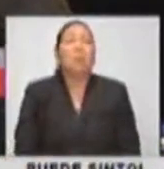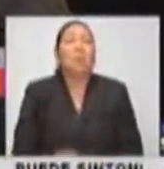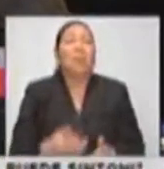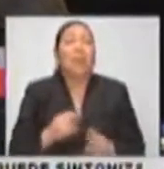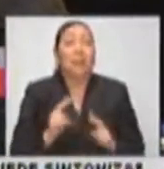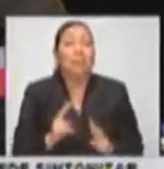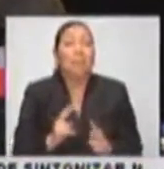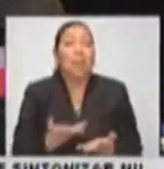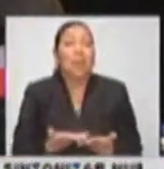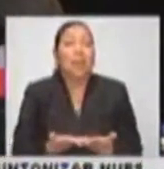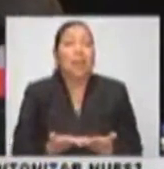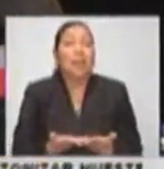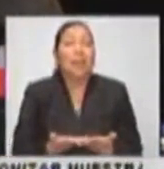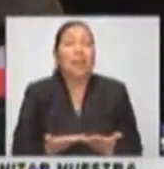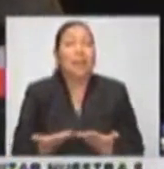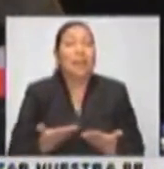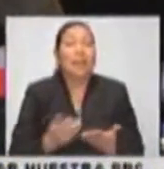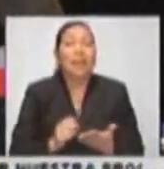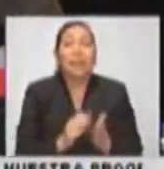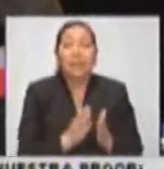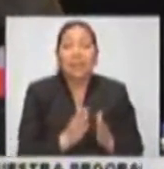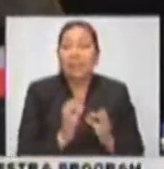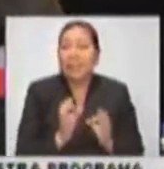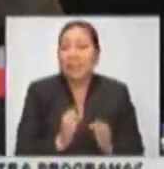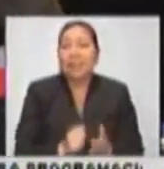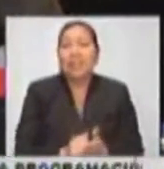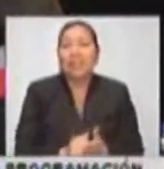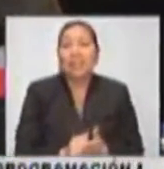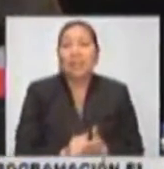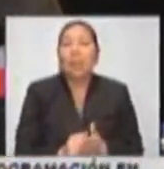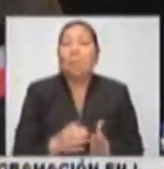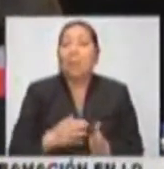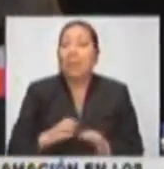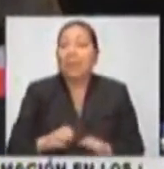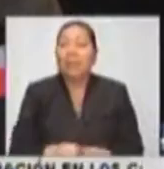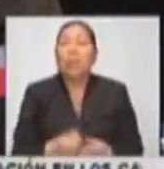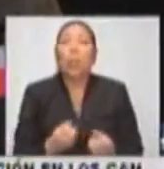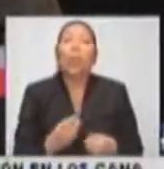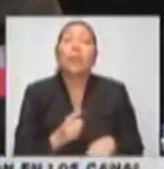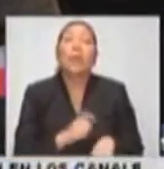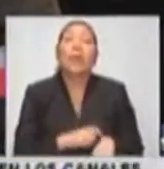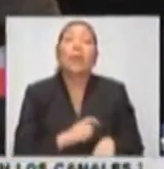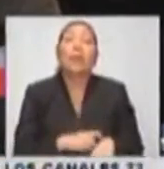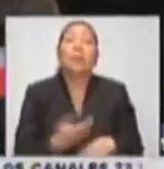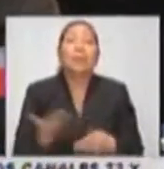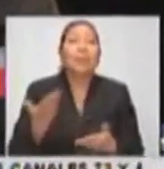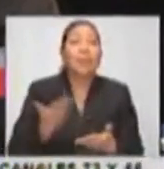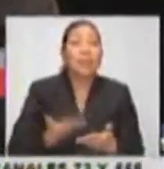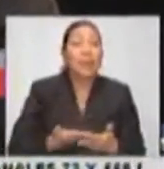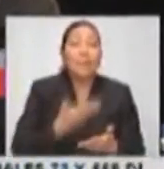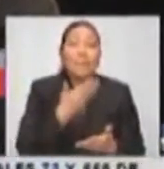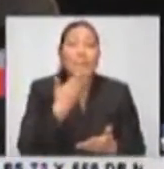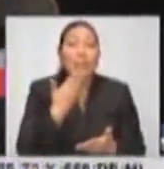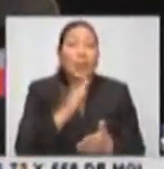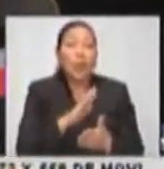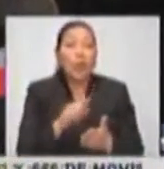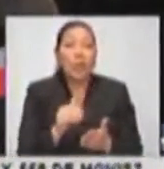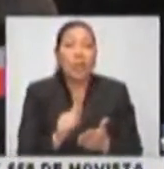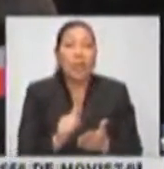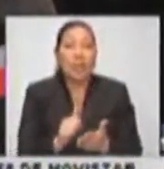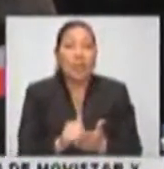saber, la calidad de un servicio en el territorio se define así y se logra. ¿Cuánto tiempo nos va a tomar llegar a buena calidad de servicio en todo el